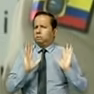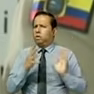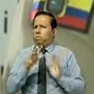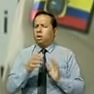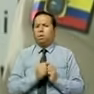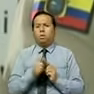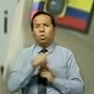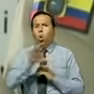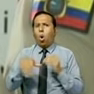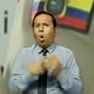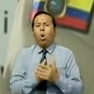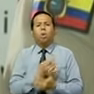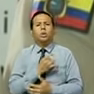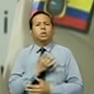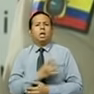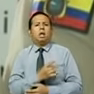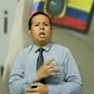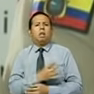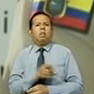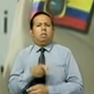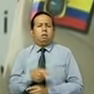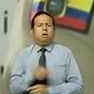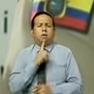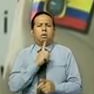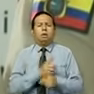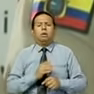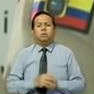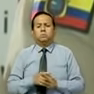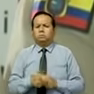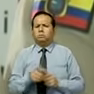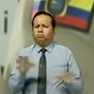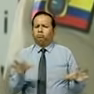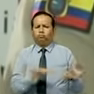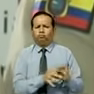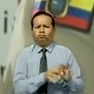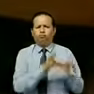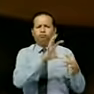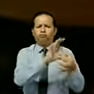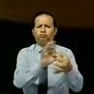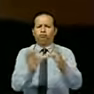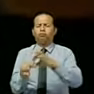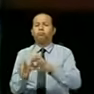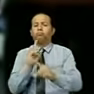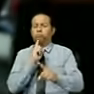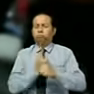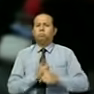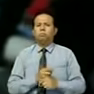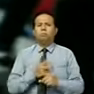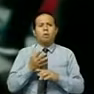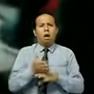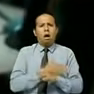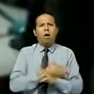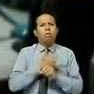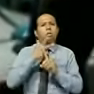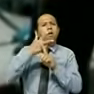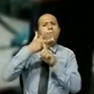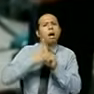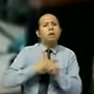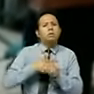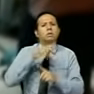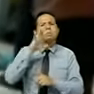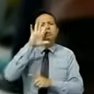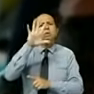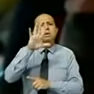pueden ayudarnos a identificar a otros que se pueden vincular con este tipo de delito. En tres meses en la provincia de Pichincha ya van cinco